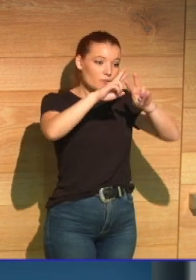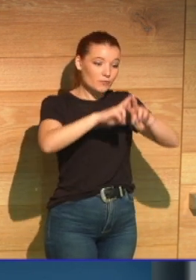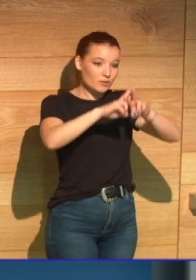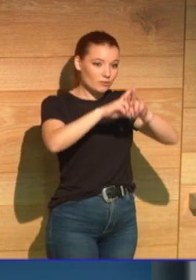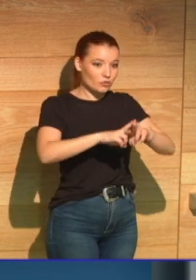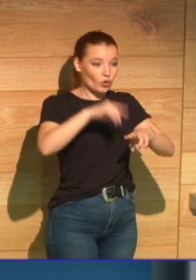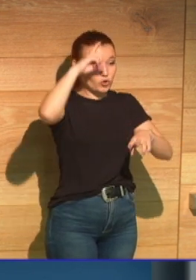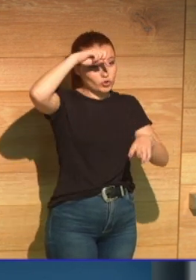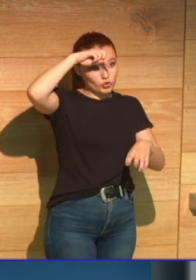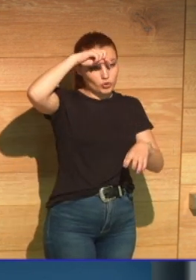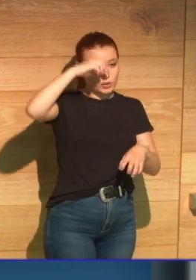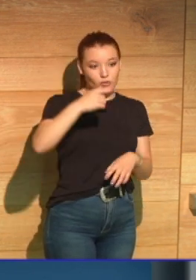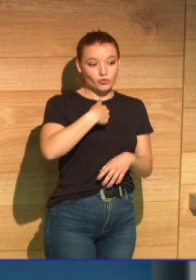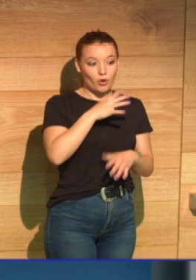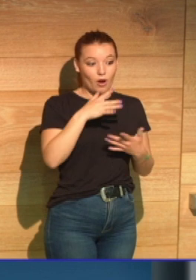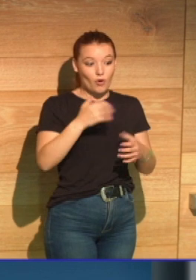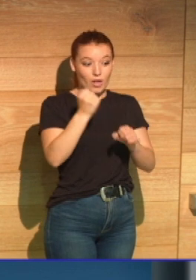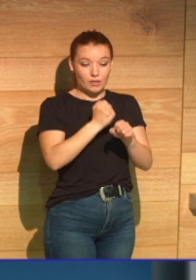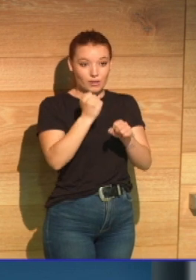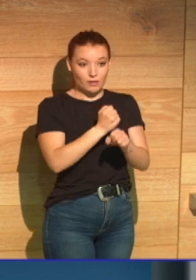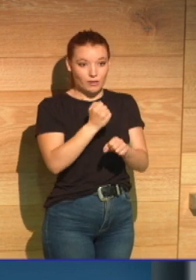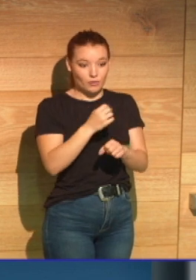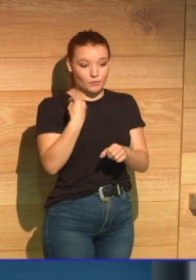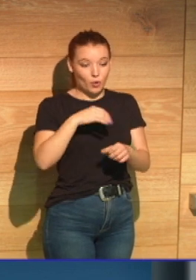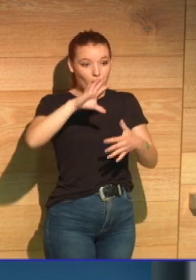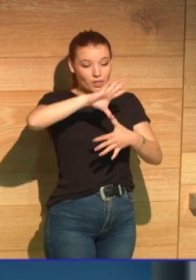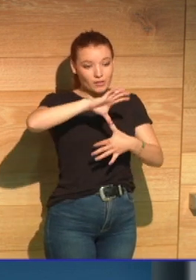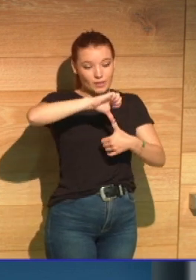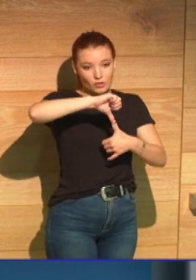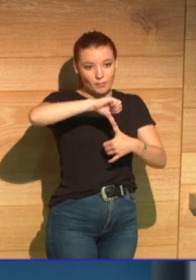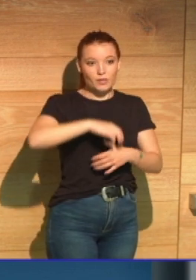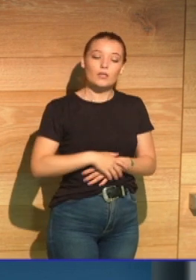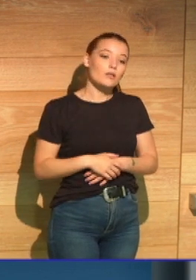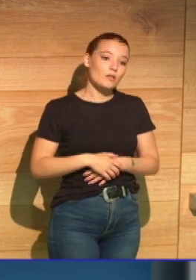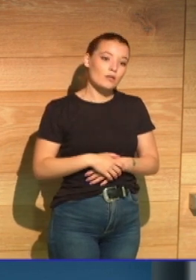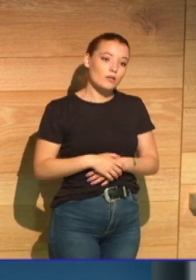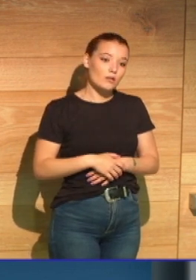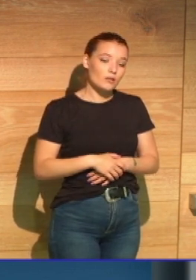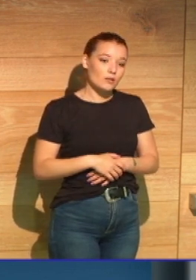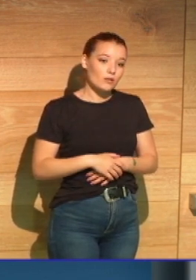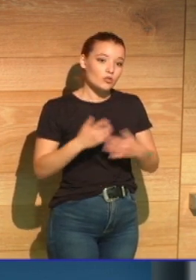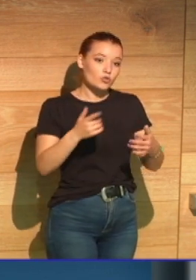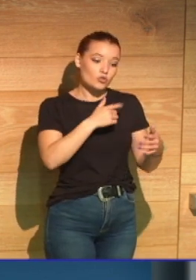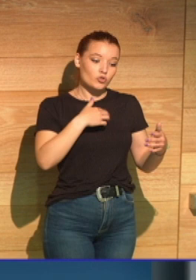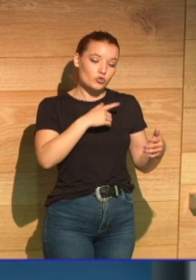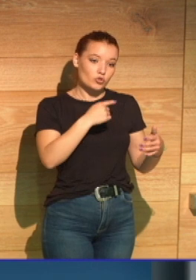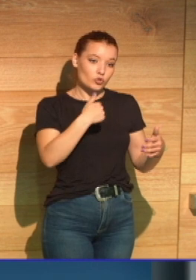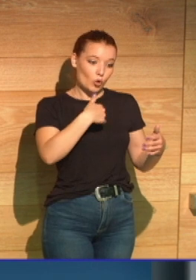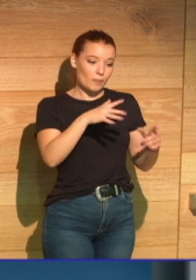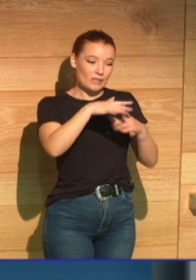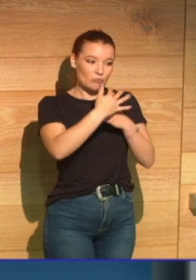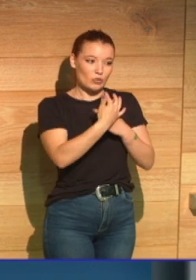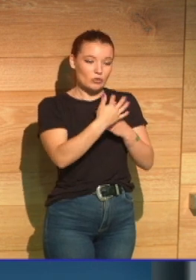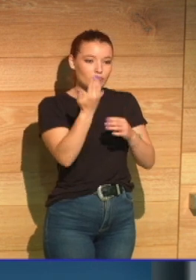doctoral, justo estoy trabajando en algunos acercamientos latinoamericanos ya desde hace algún tiempo y quiero presentarles algunos de los casos que me han parecido